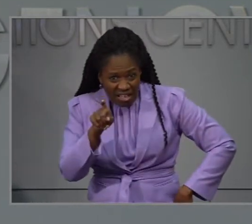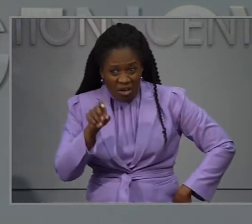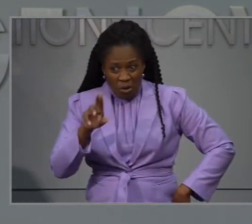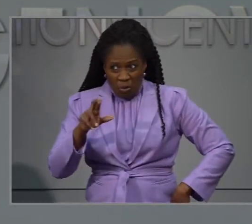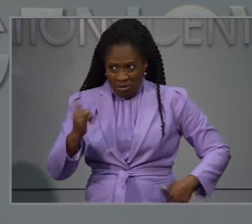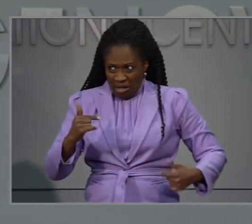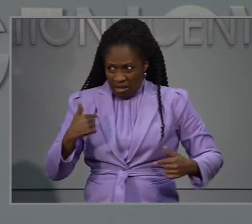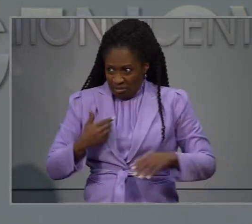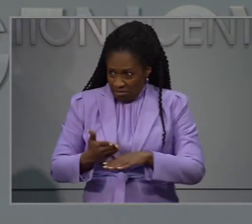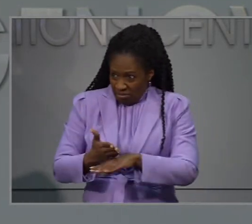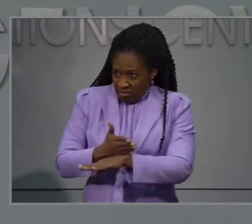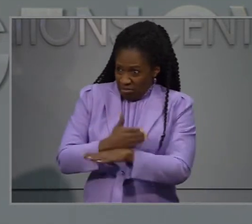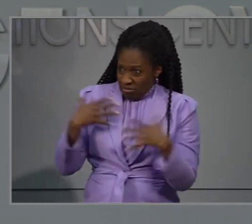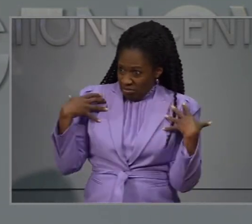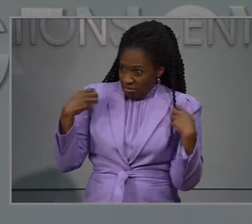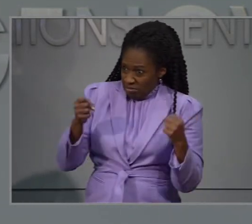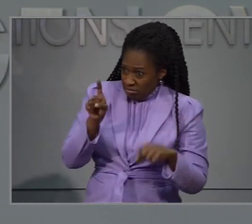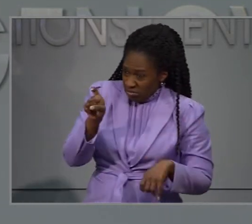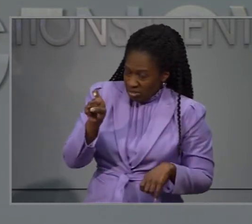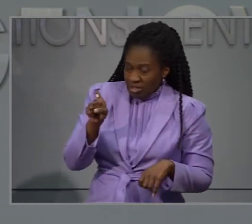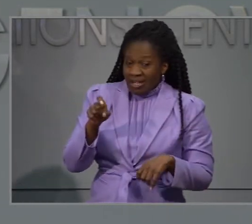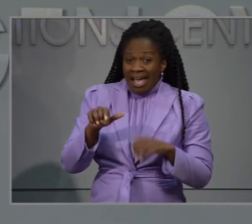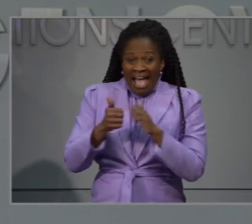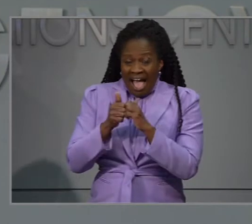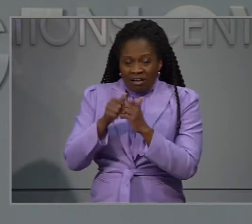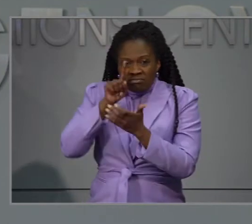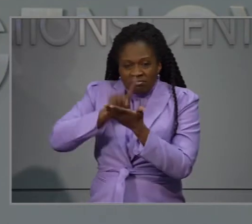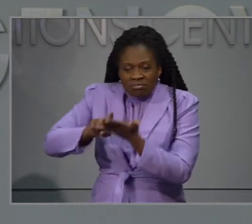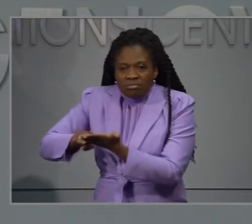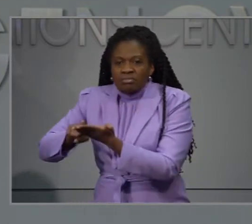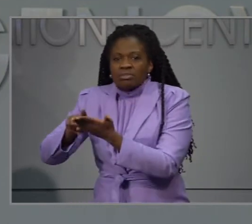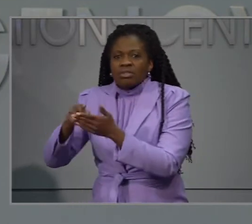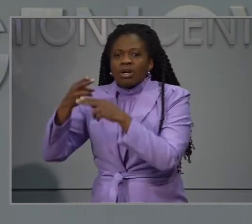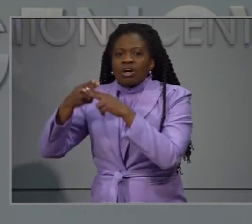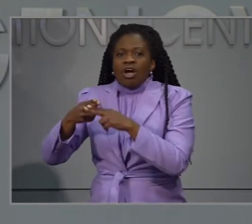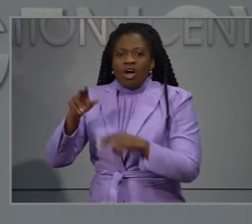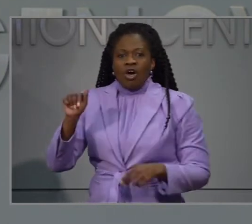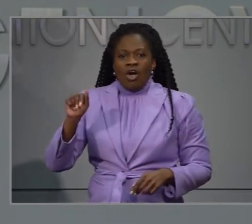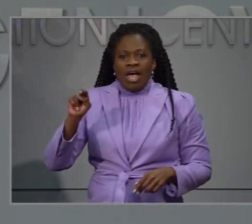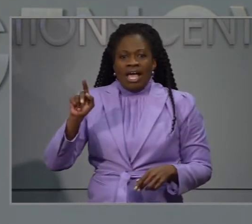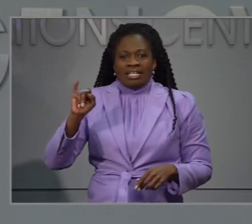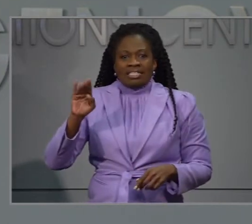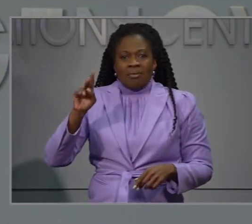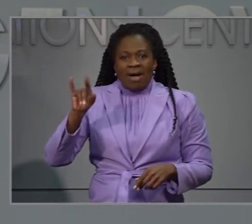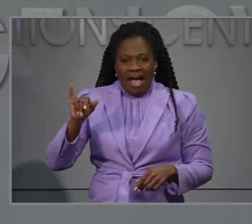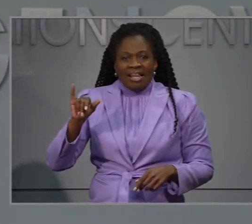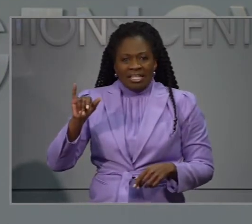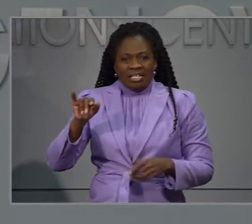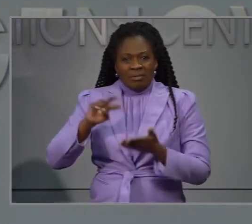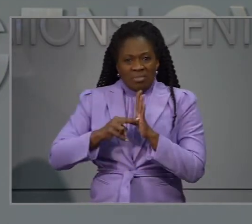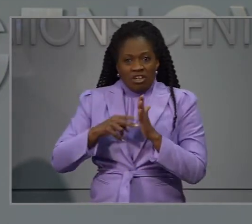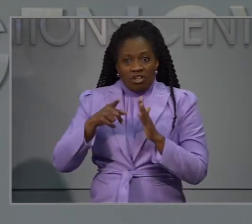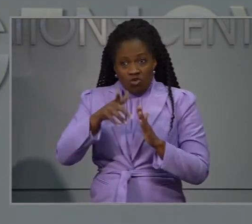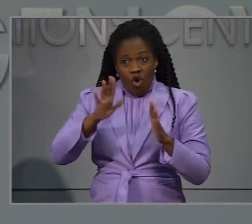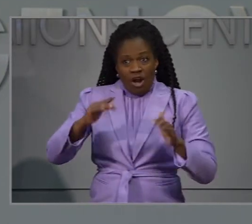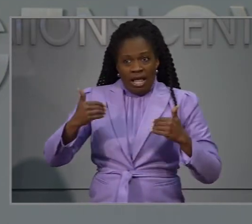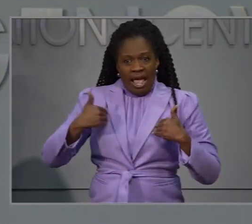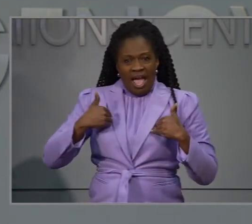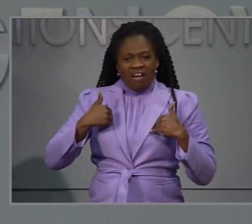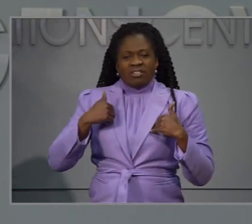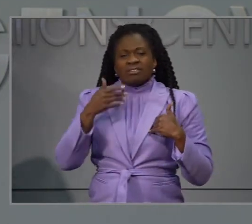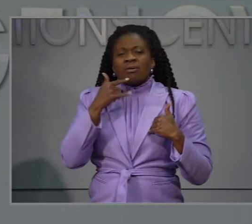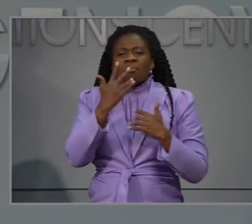cobit y ya se recuperaron para poder detectar eso estaríamos haciendo unas pruebas de anticuerpo serología